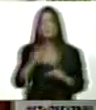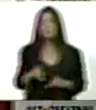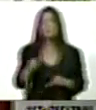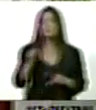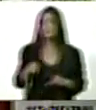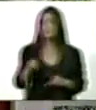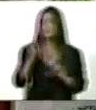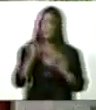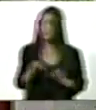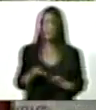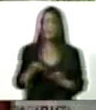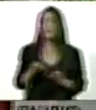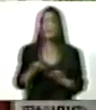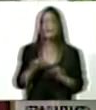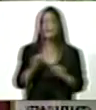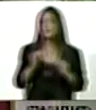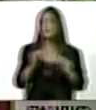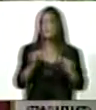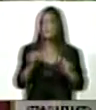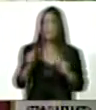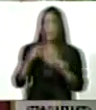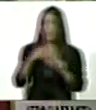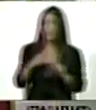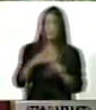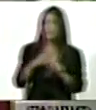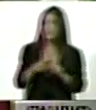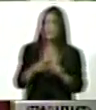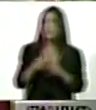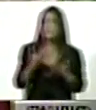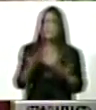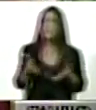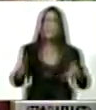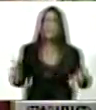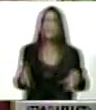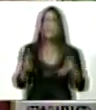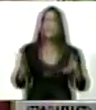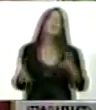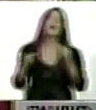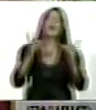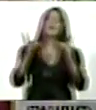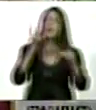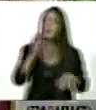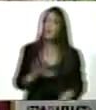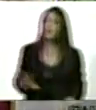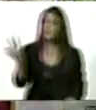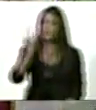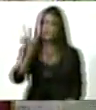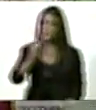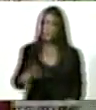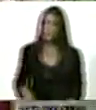tal vez influya en forma positiva para promover el diálogo en Venezuela? Y por último,